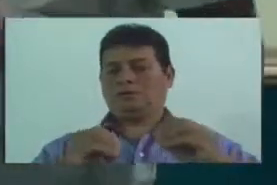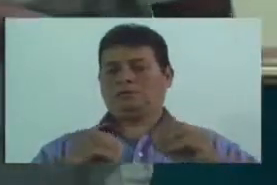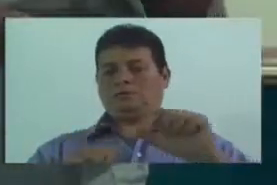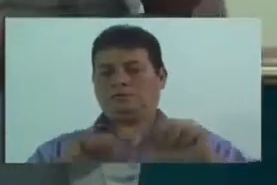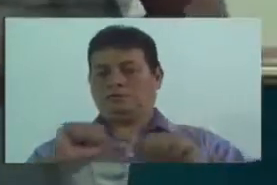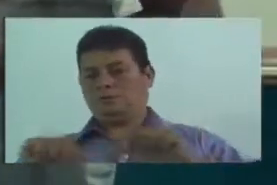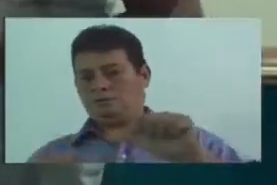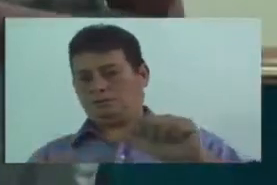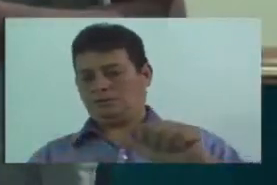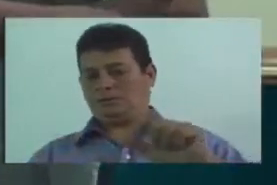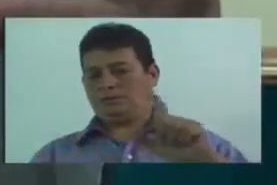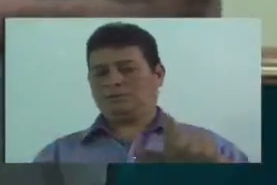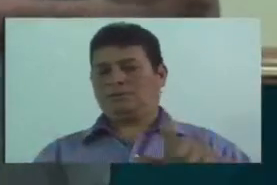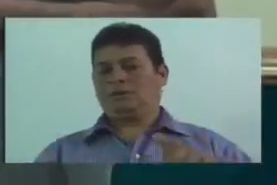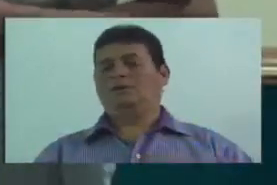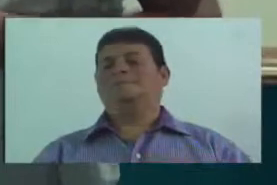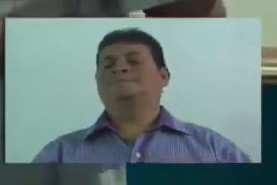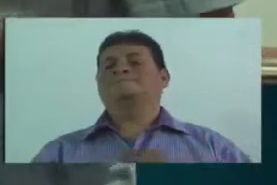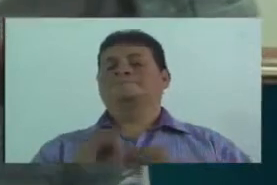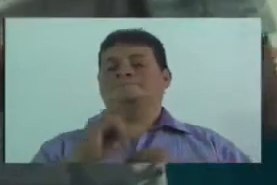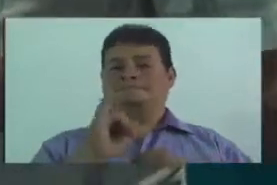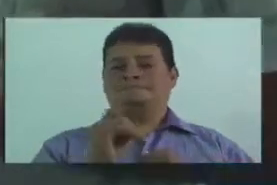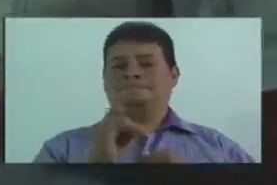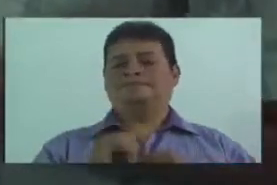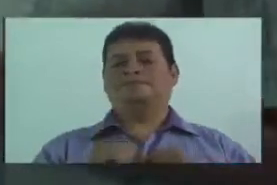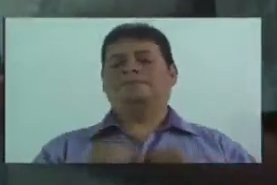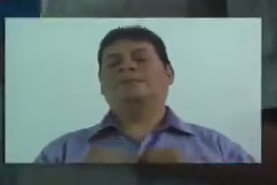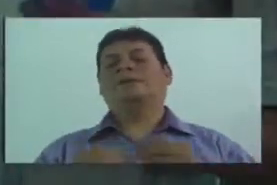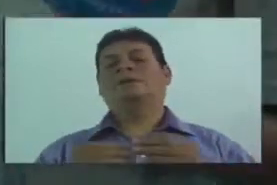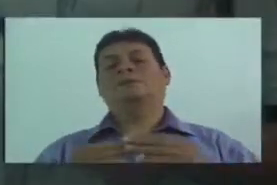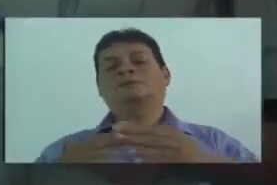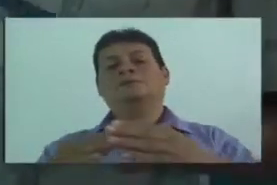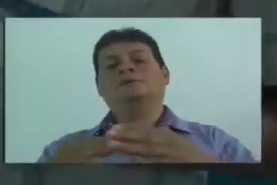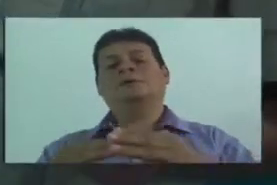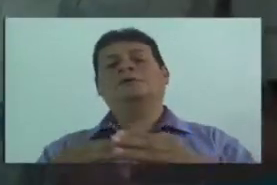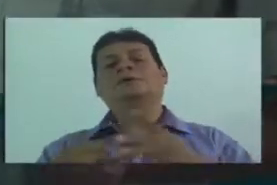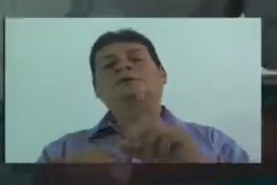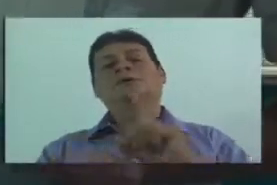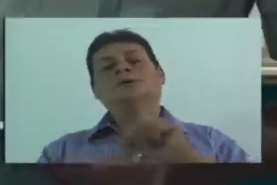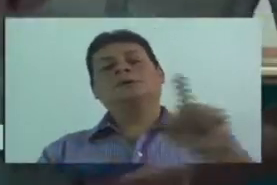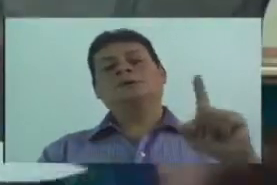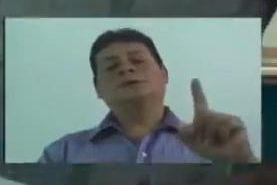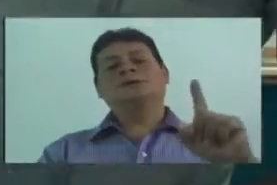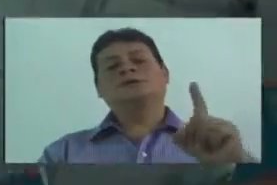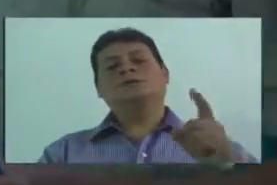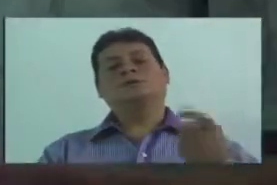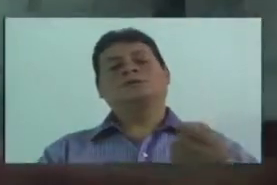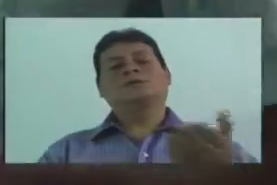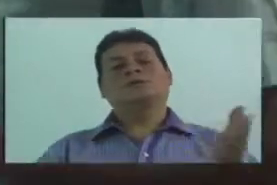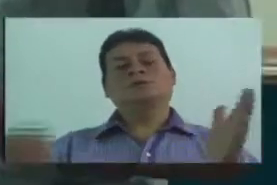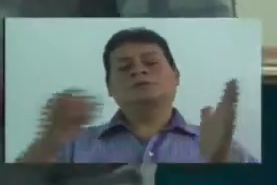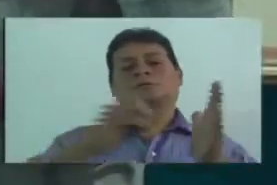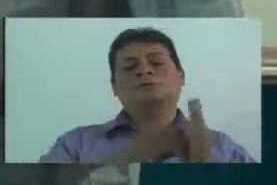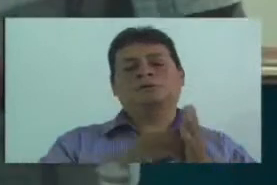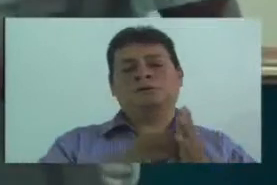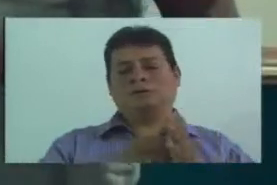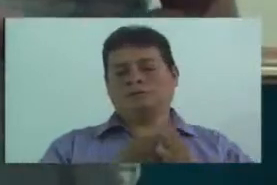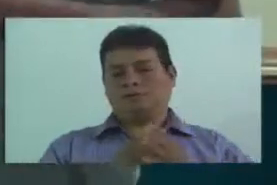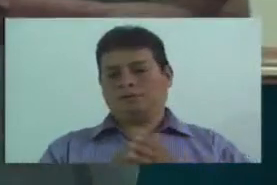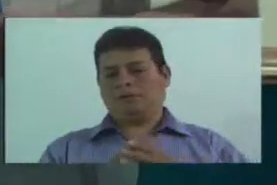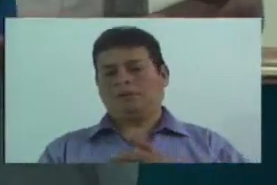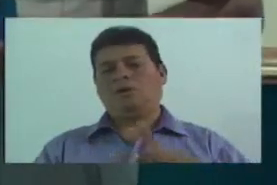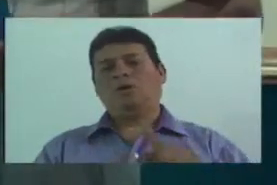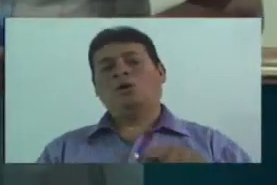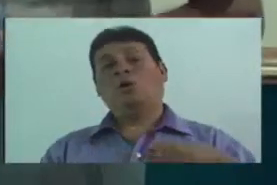es formular una pregunta que puede ser en forma directa cuando utiliza los signos de interrogación,